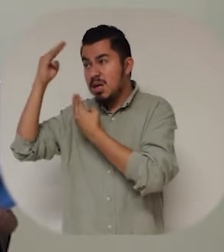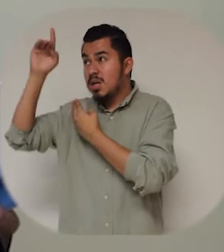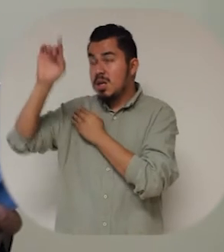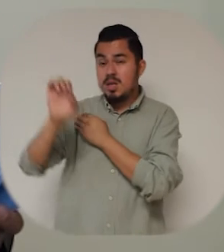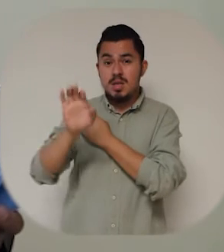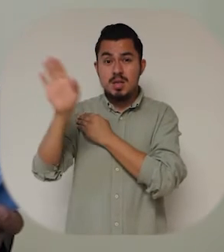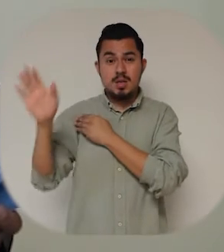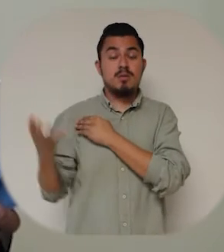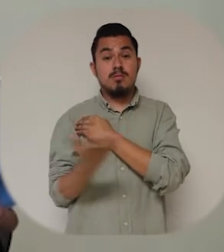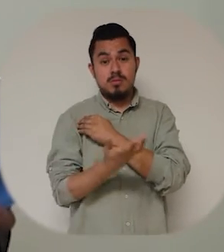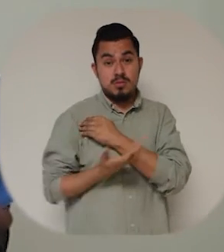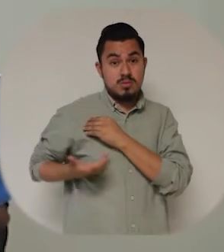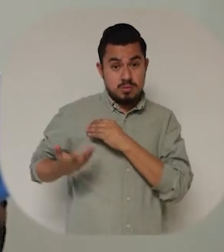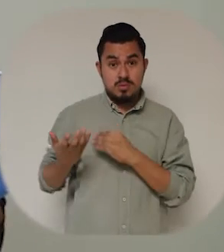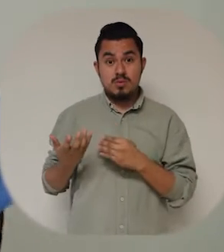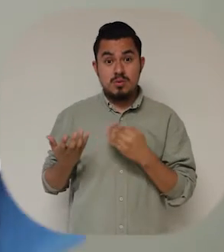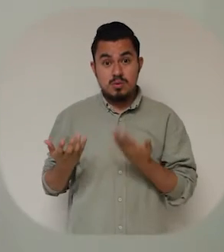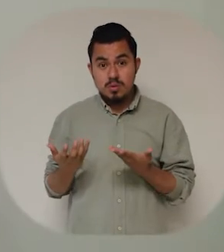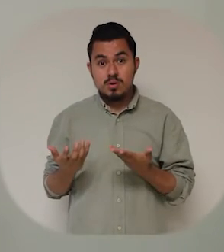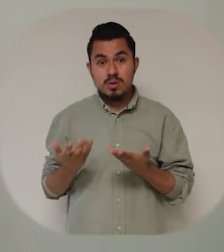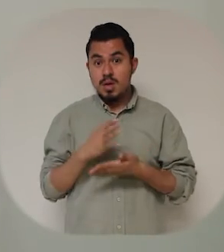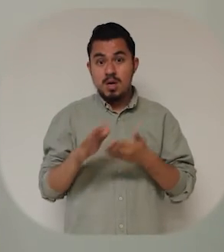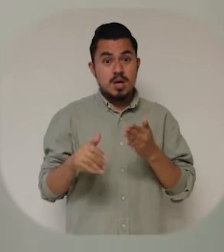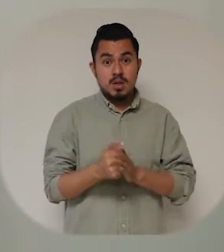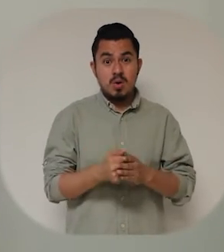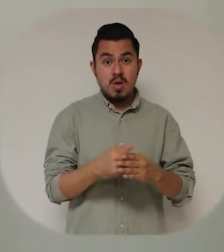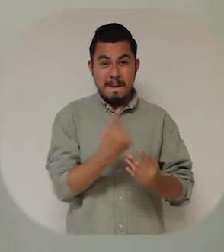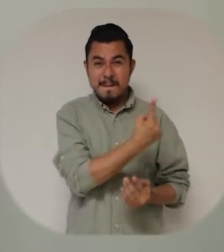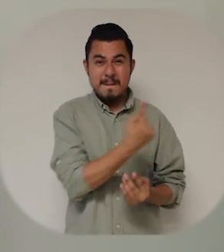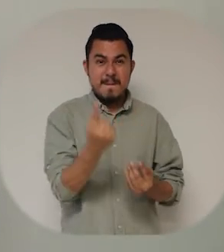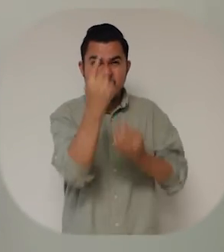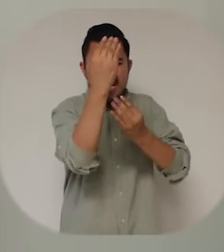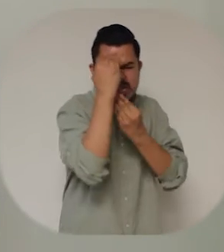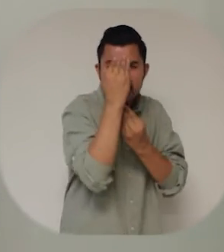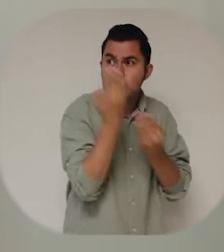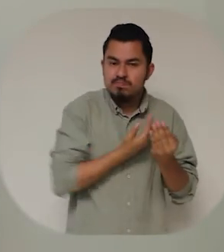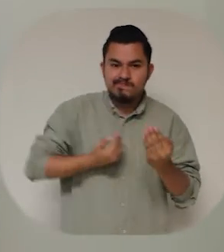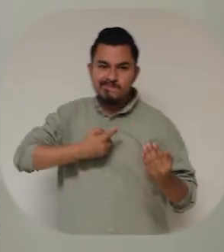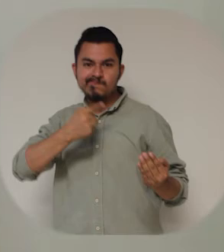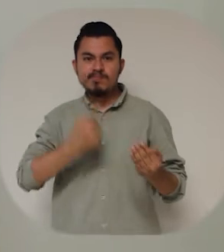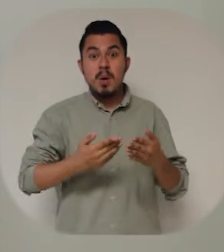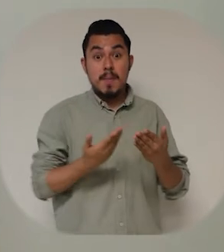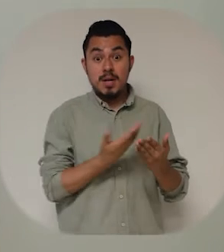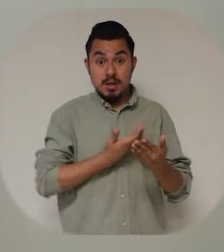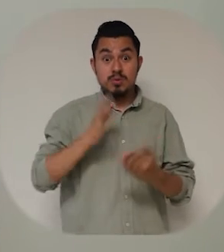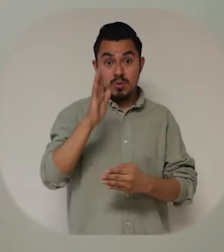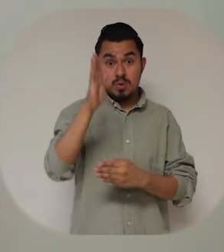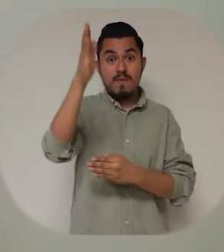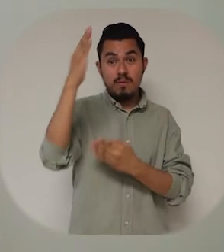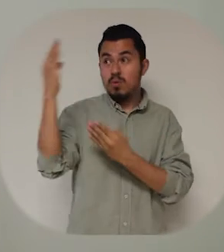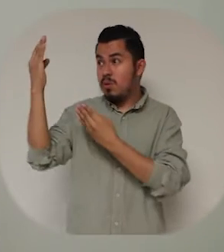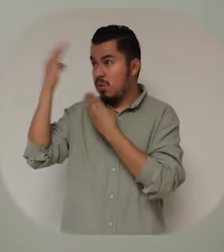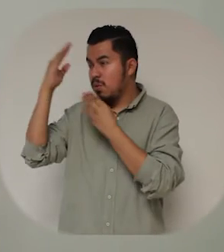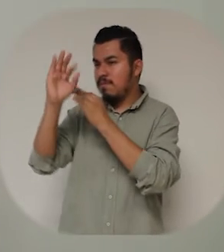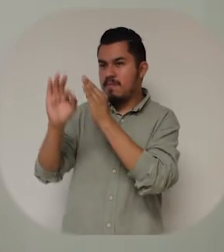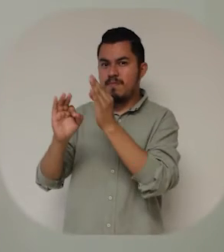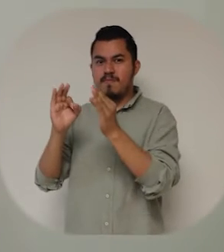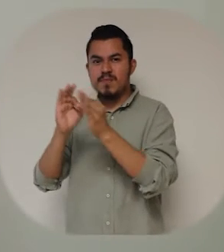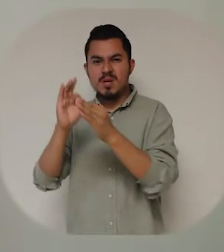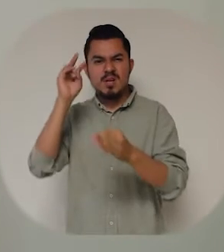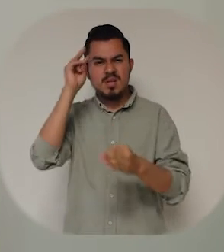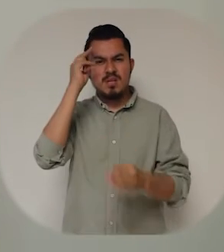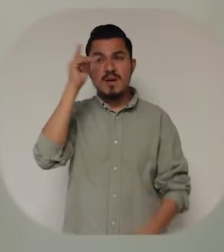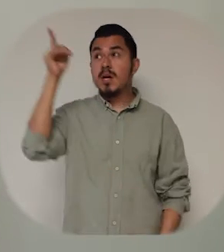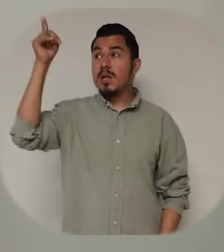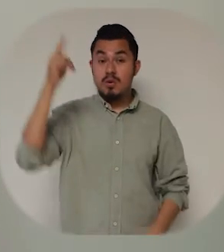toda desobediencia cuando vuestra obediencia sea perfecta, dice. Es decir, el Señor está esperando algo. ¿Qué está esperando el Señor?